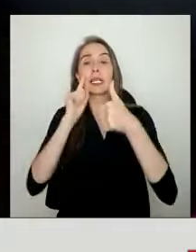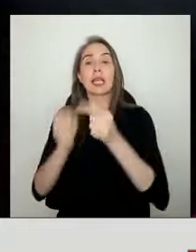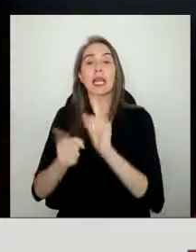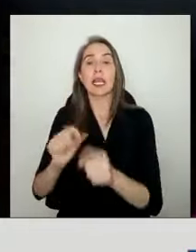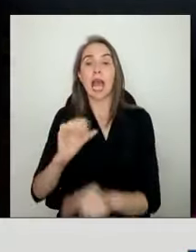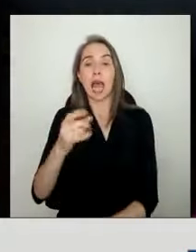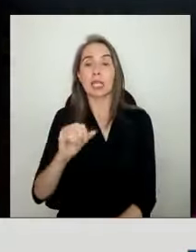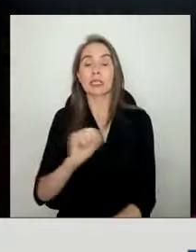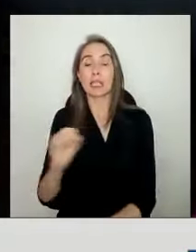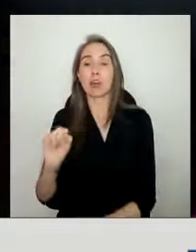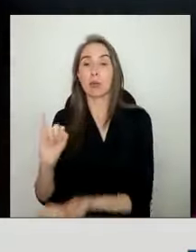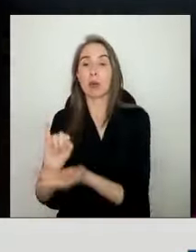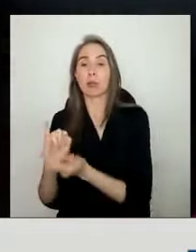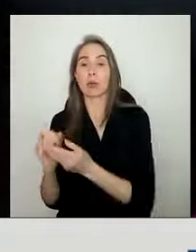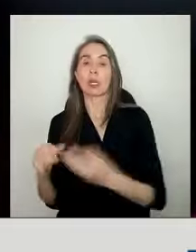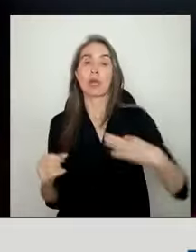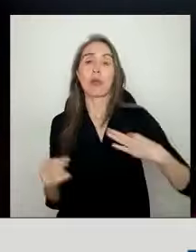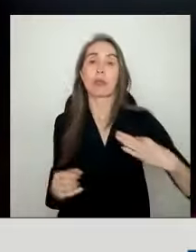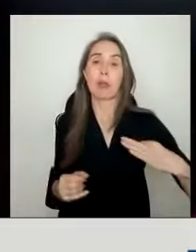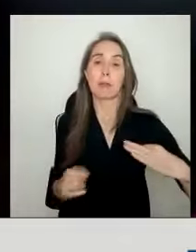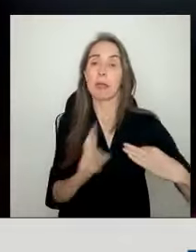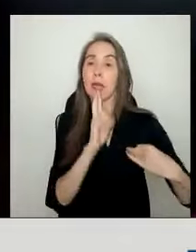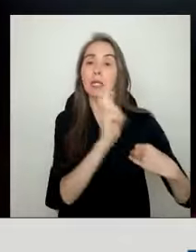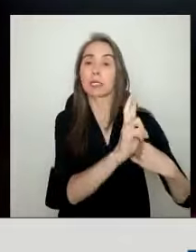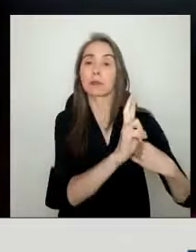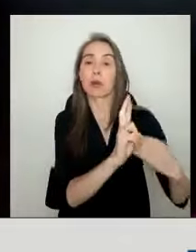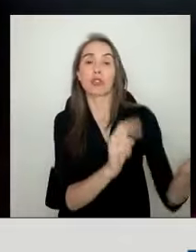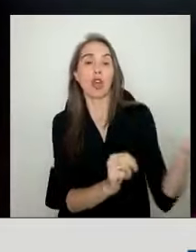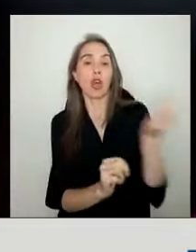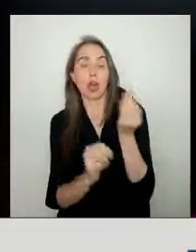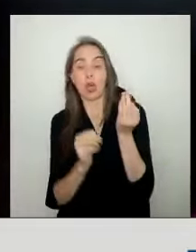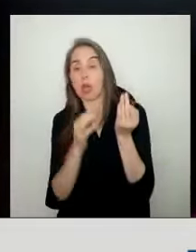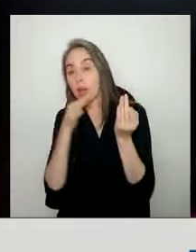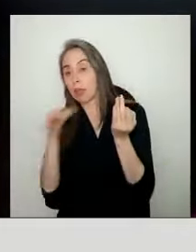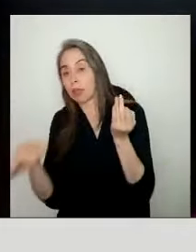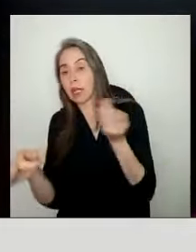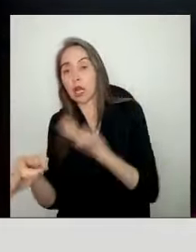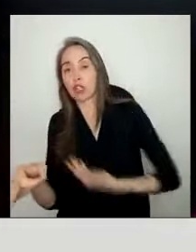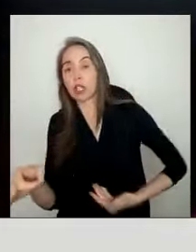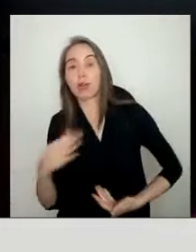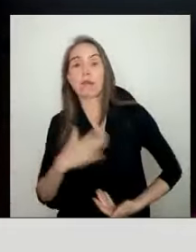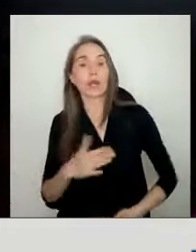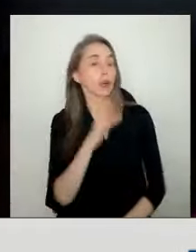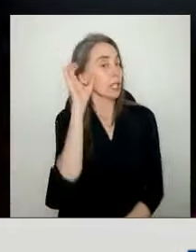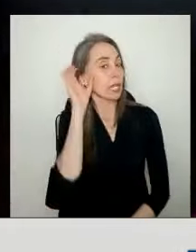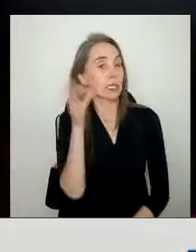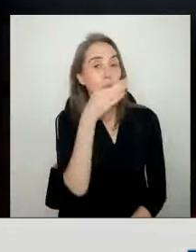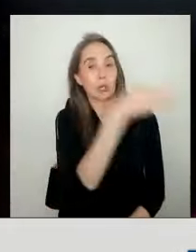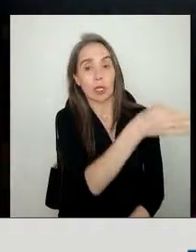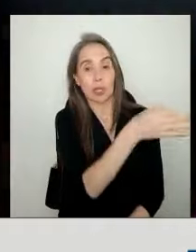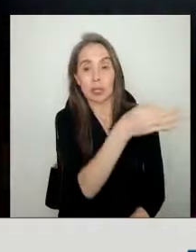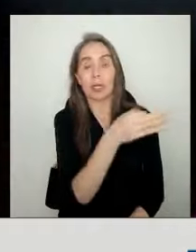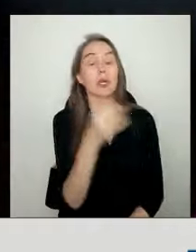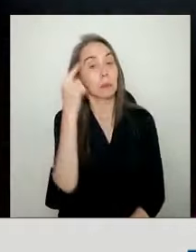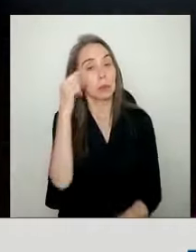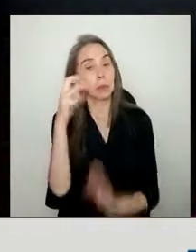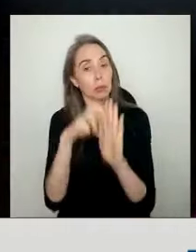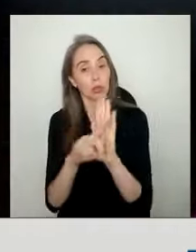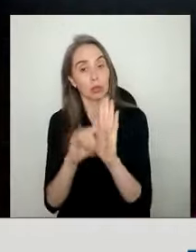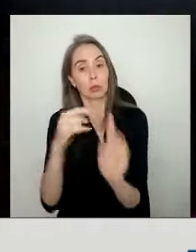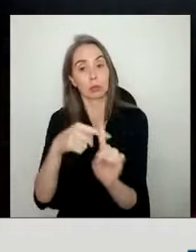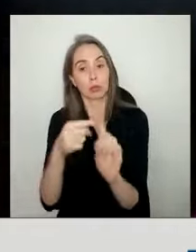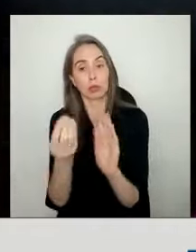responda y en el fondo diga lo que el gobierno de turno quiera oír me parece que es un proyecto positivo pero debe ponerse